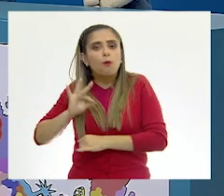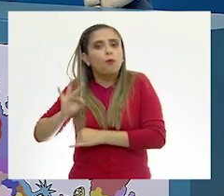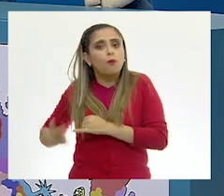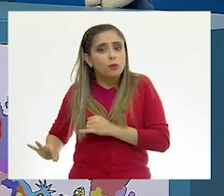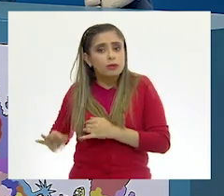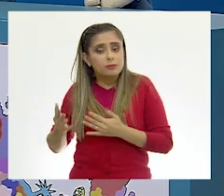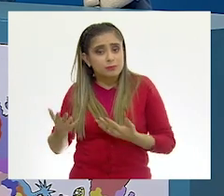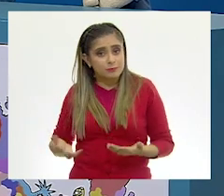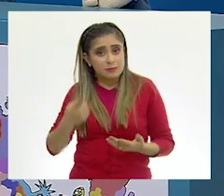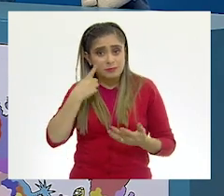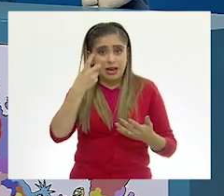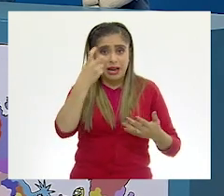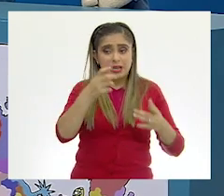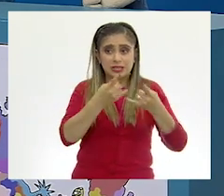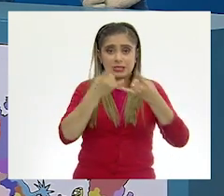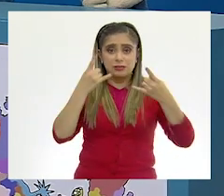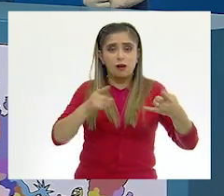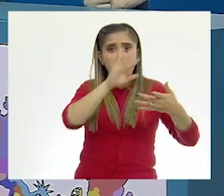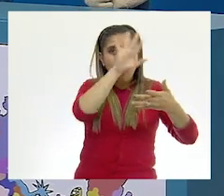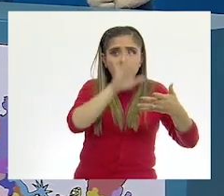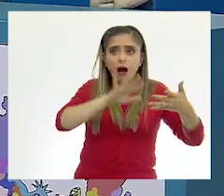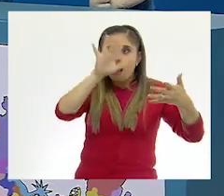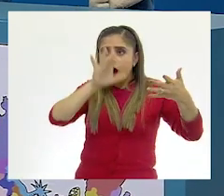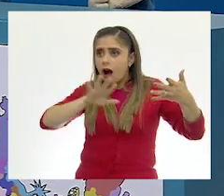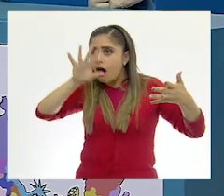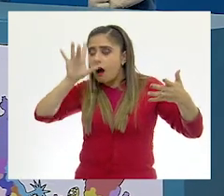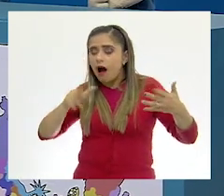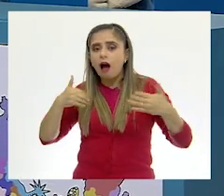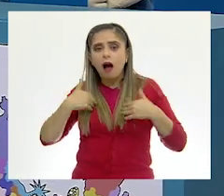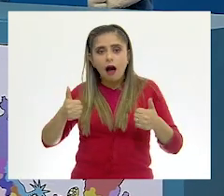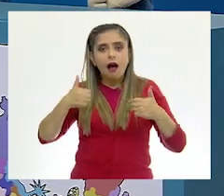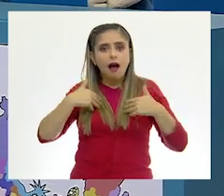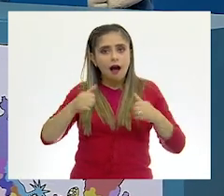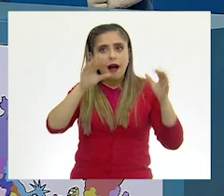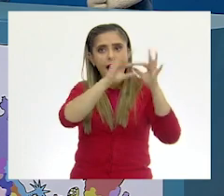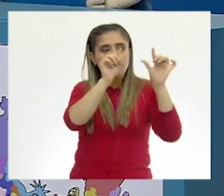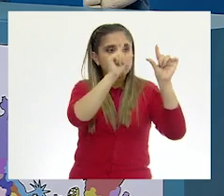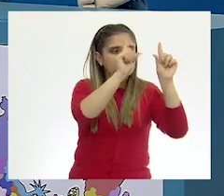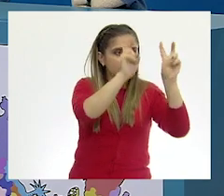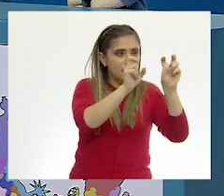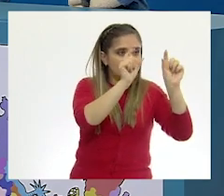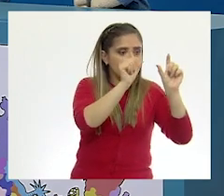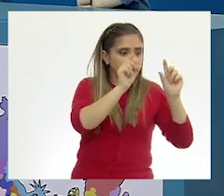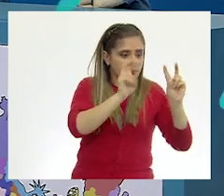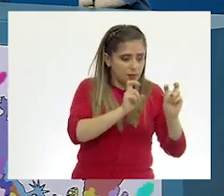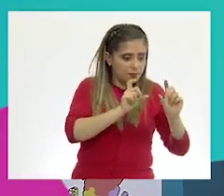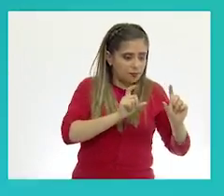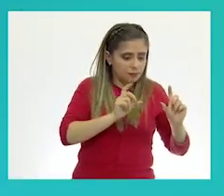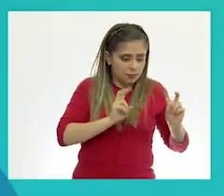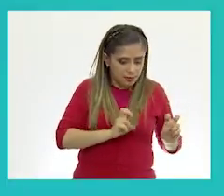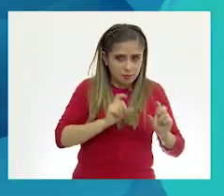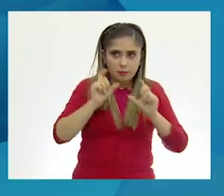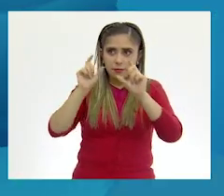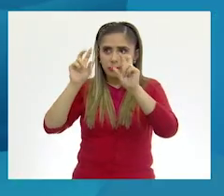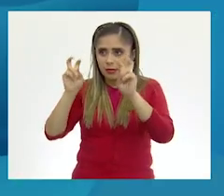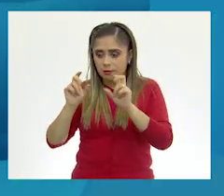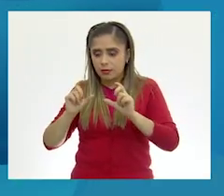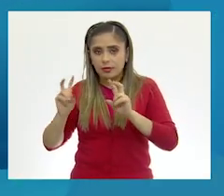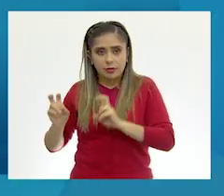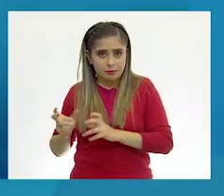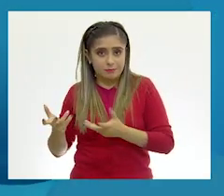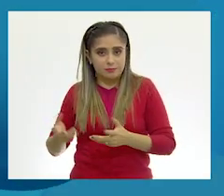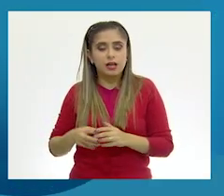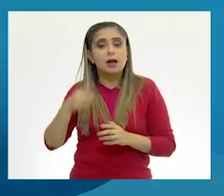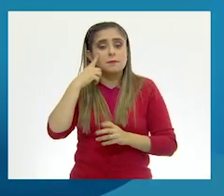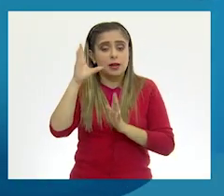cómo un texto monográfico aborda el tema detenidamente en diferentes aspectos? Sí, la